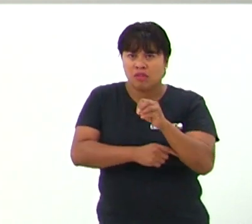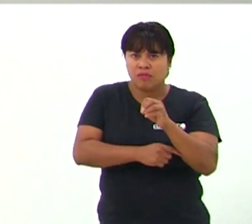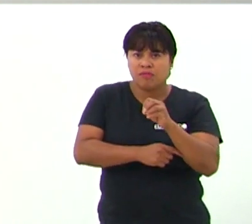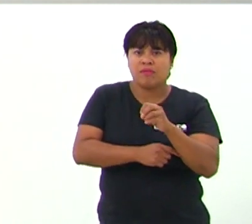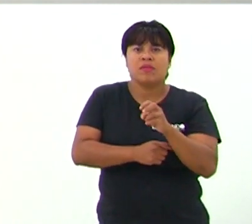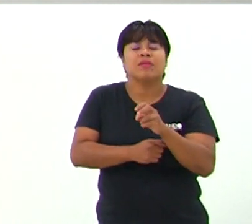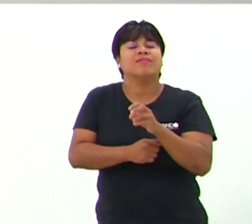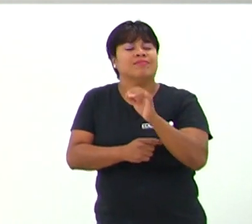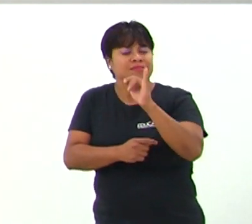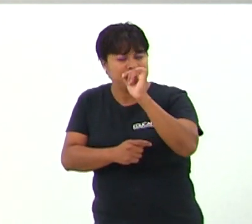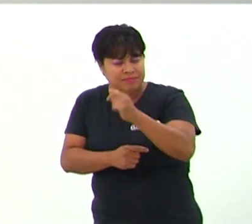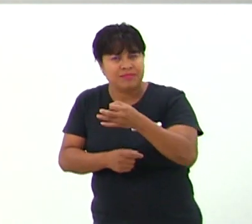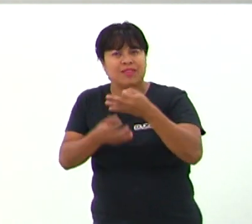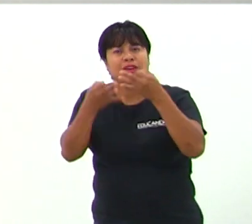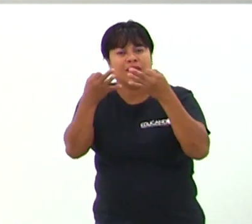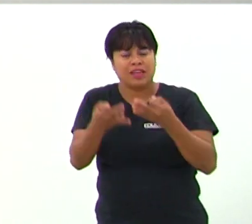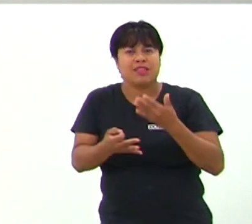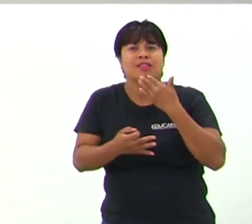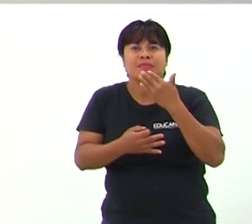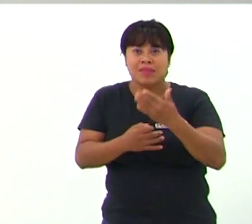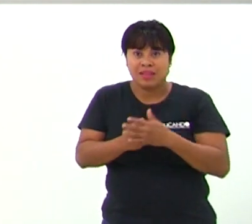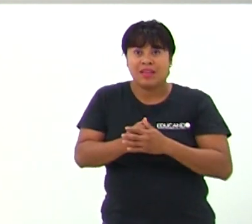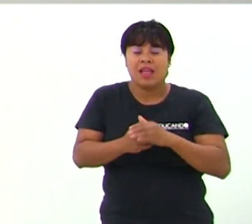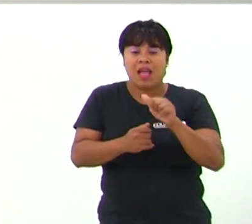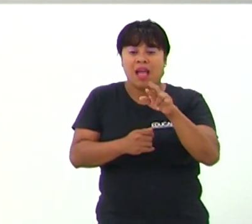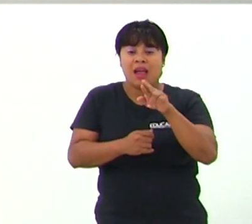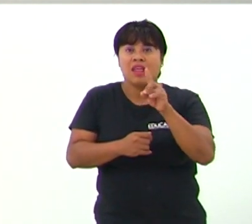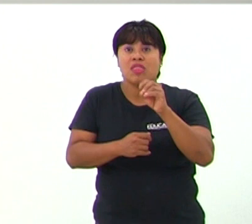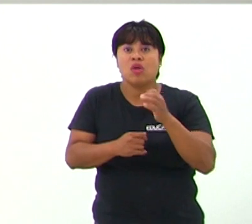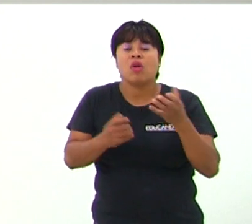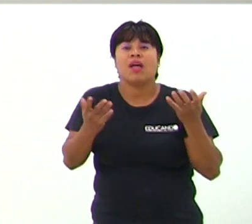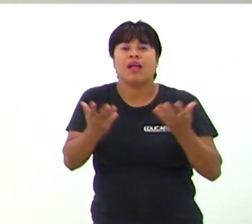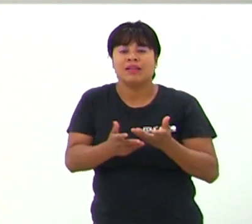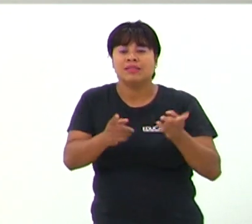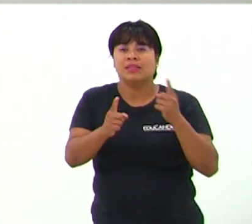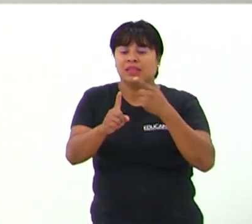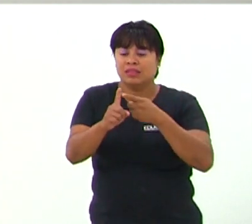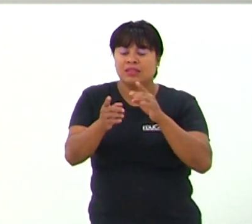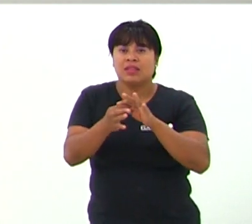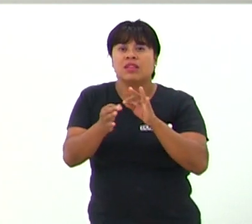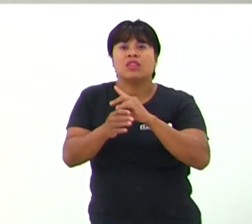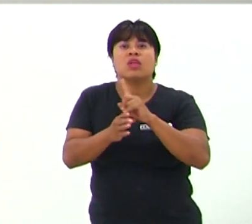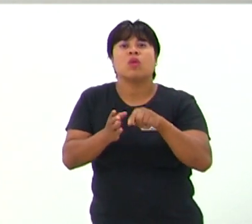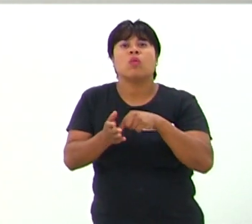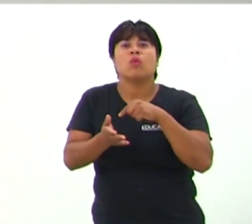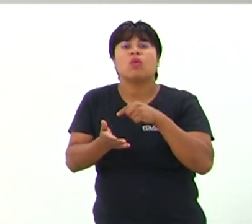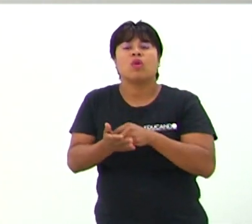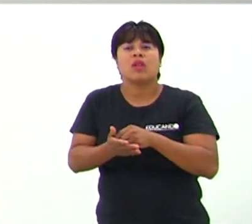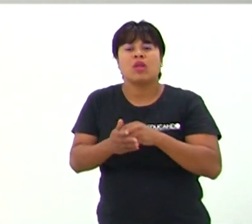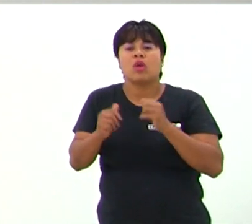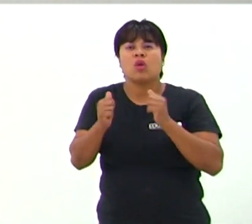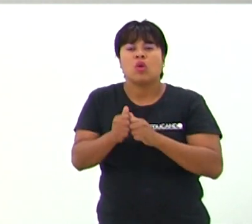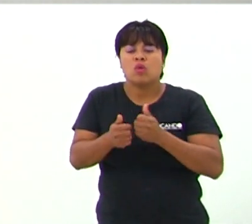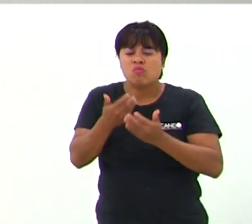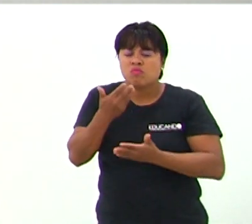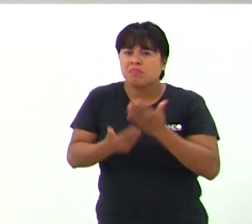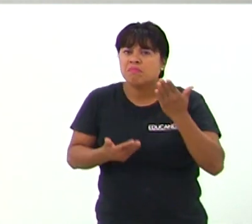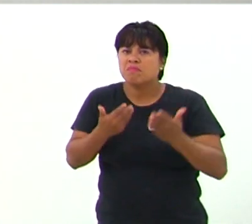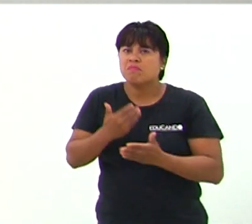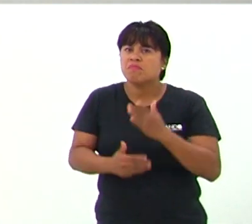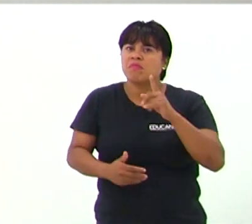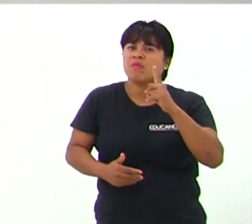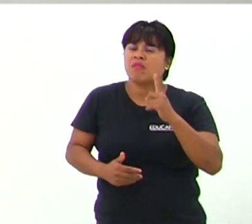Es correcto, muy bien, niños y niñas. Árido hace referencia a un lugar con escasez de